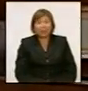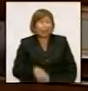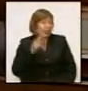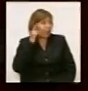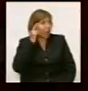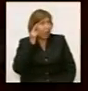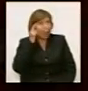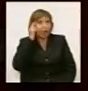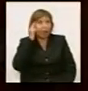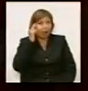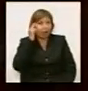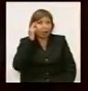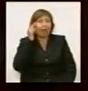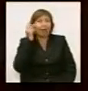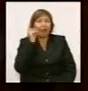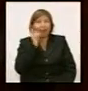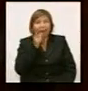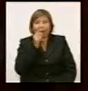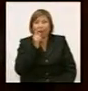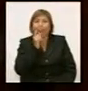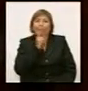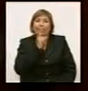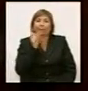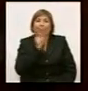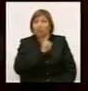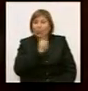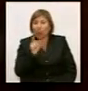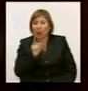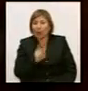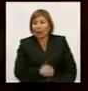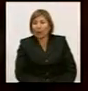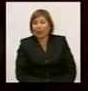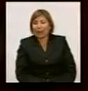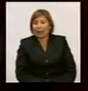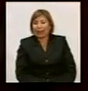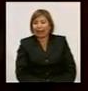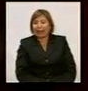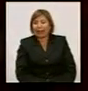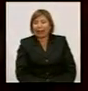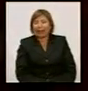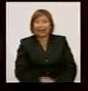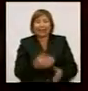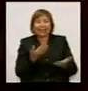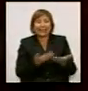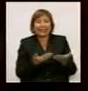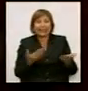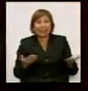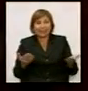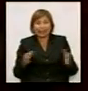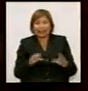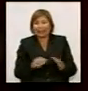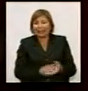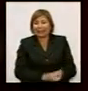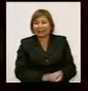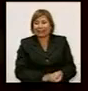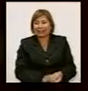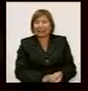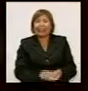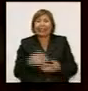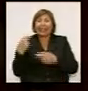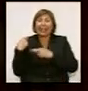razonaba, no detrás de esa especie de